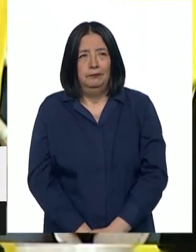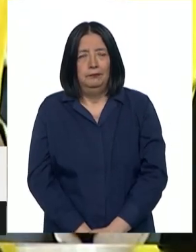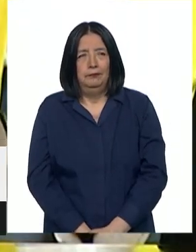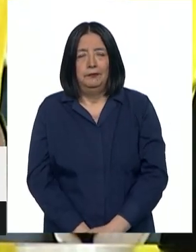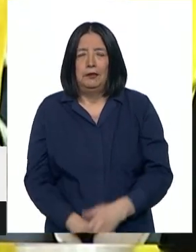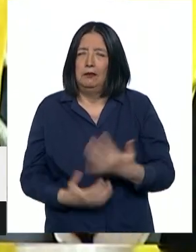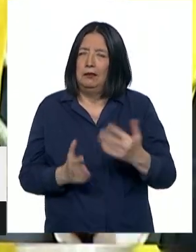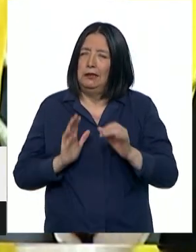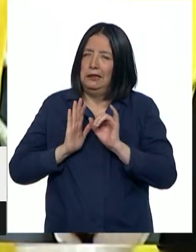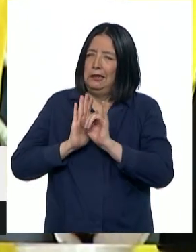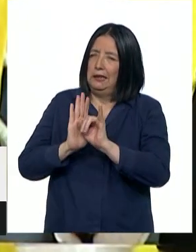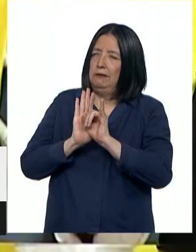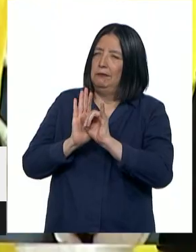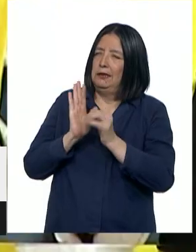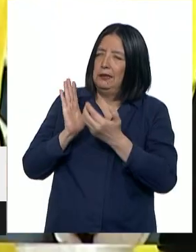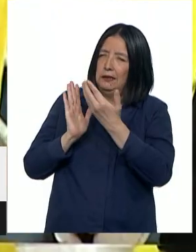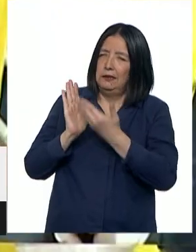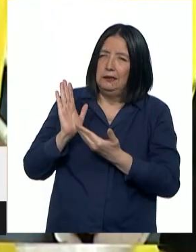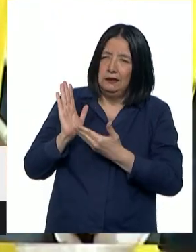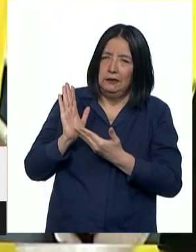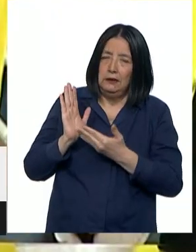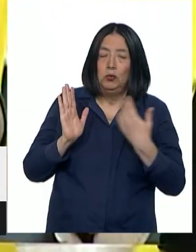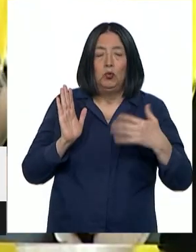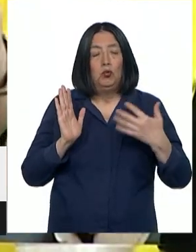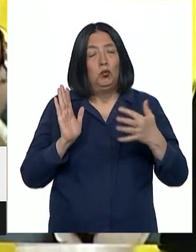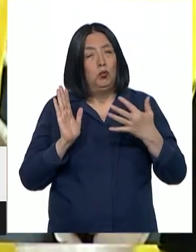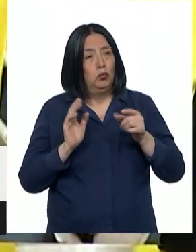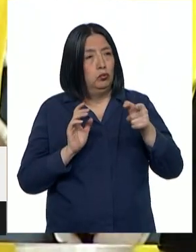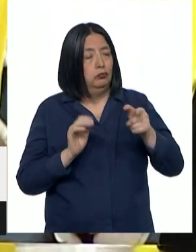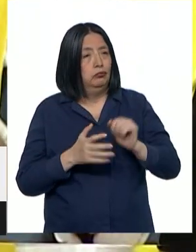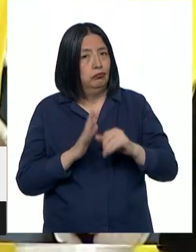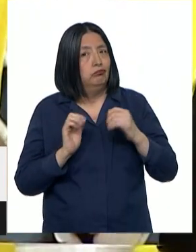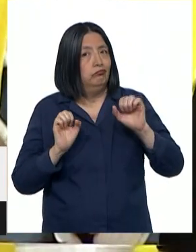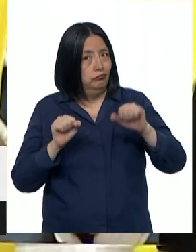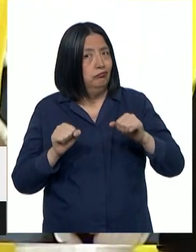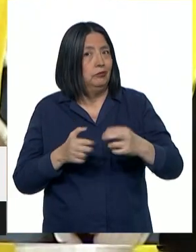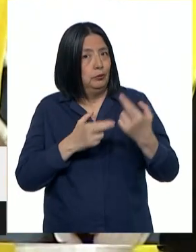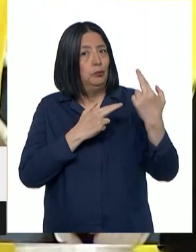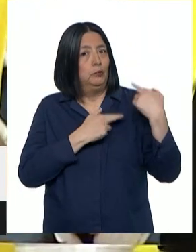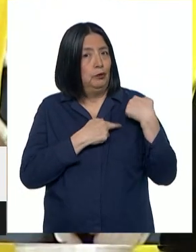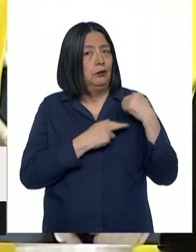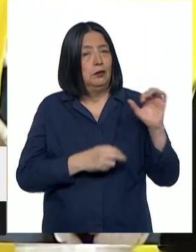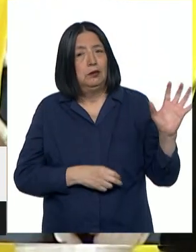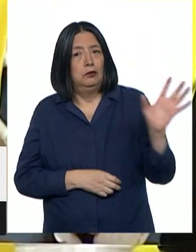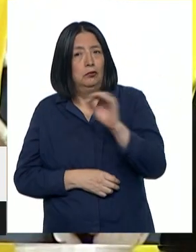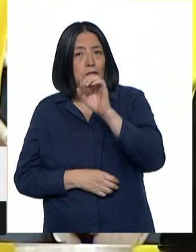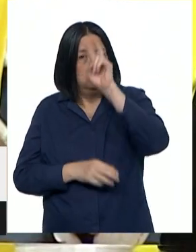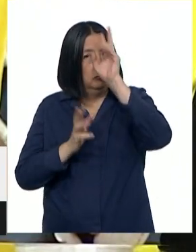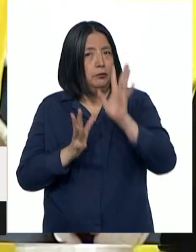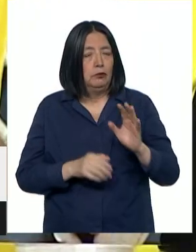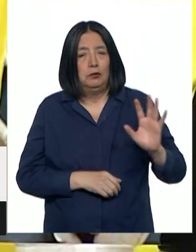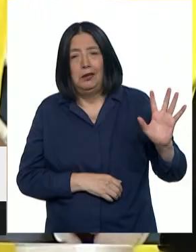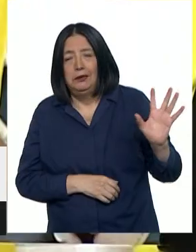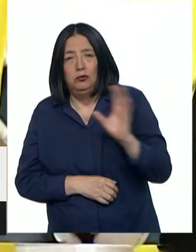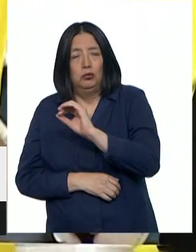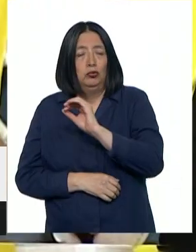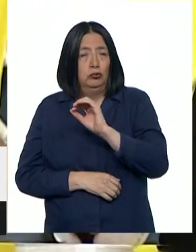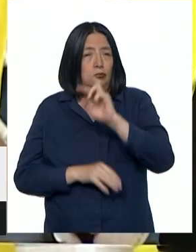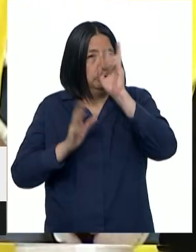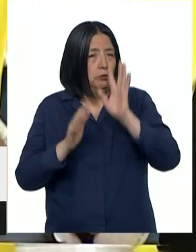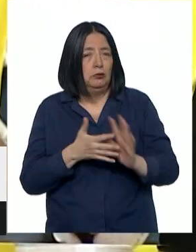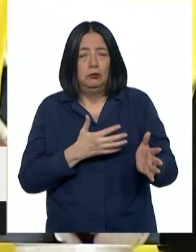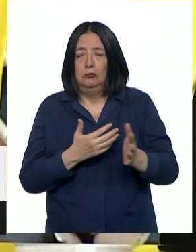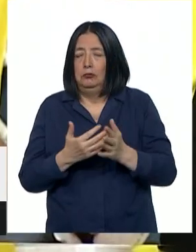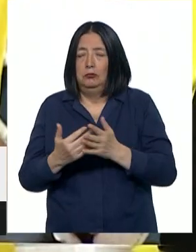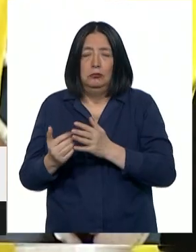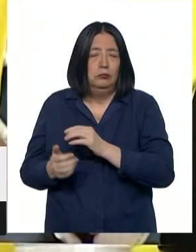La imagen, y esto es, nos compete a todos, sin